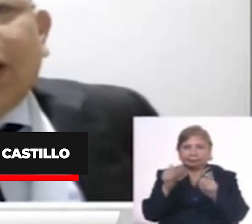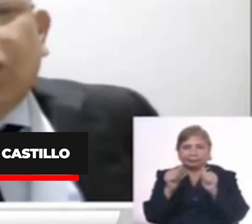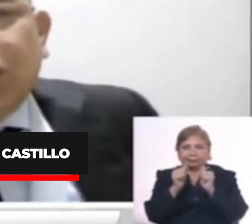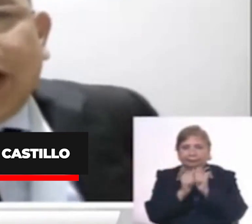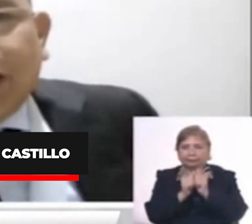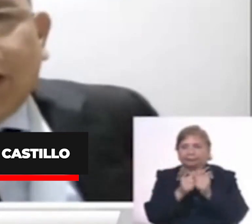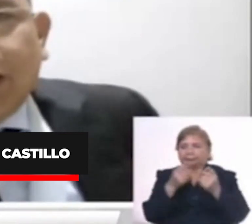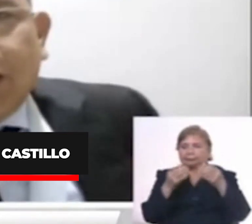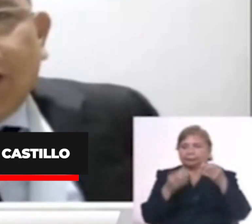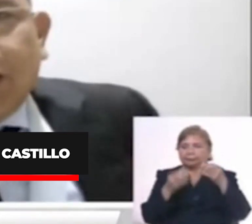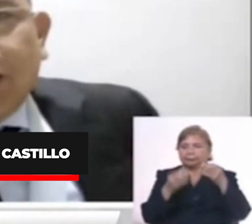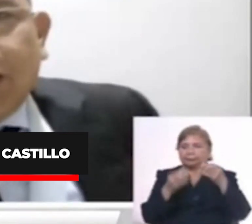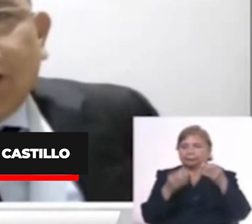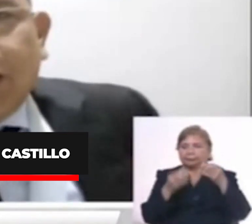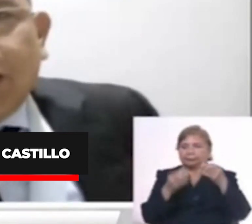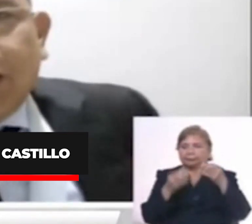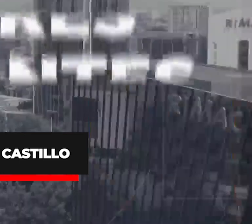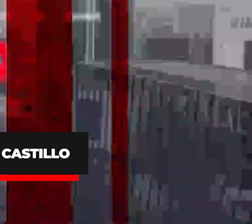van a juzgar.